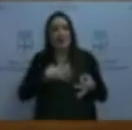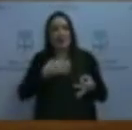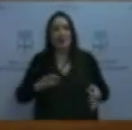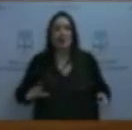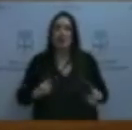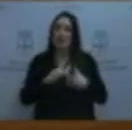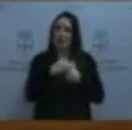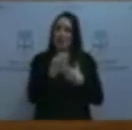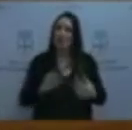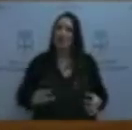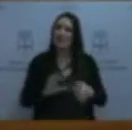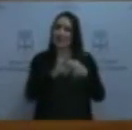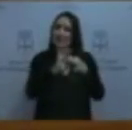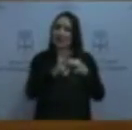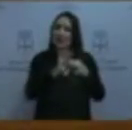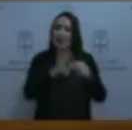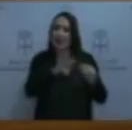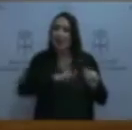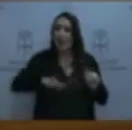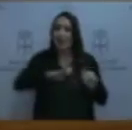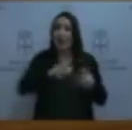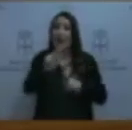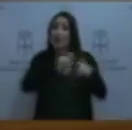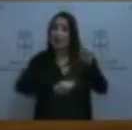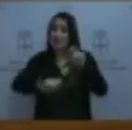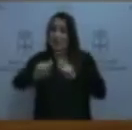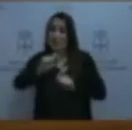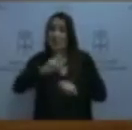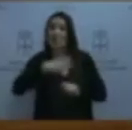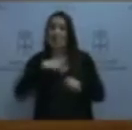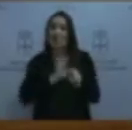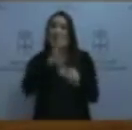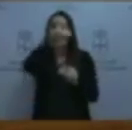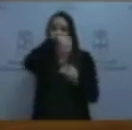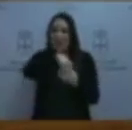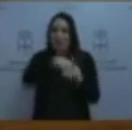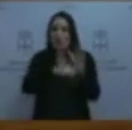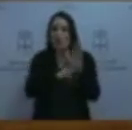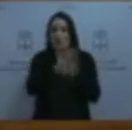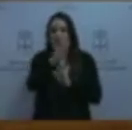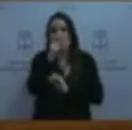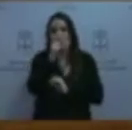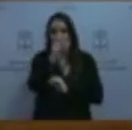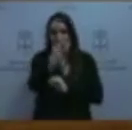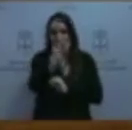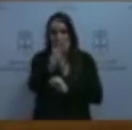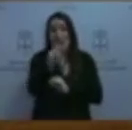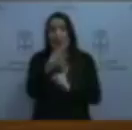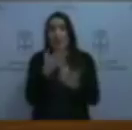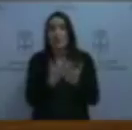al territorio las asociaciones pertenecientes a los grupos de desarrollo rural, para lo que se